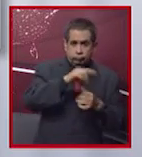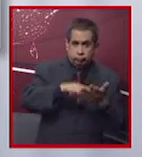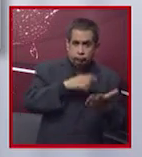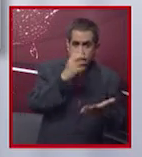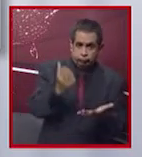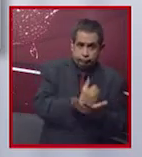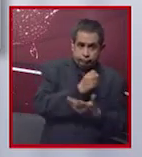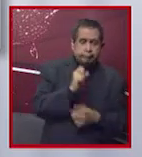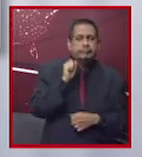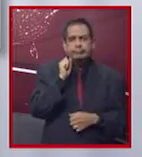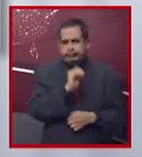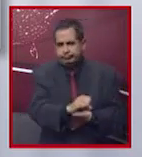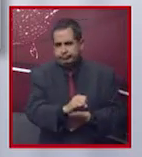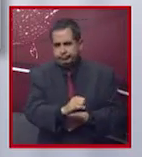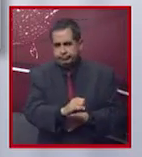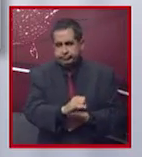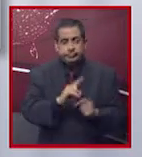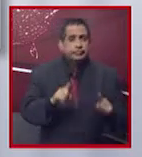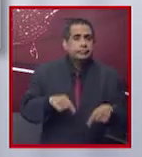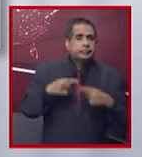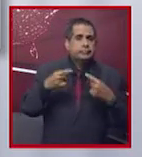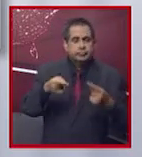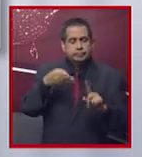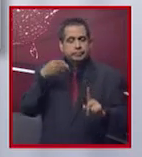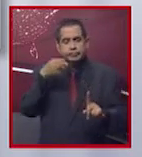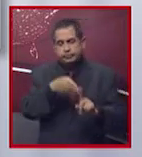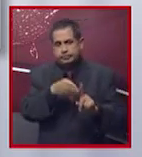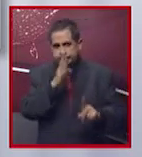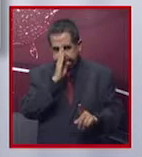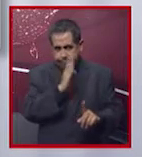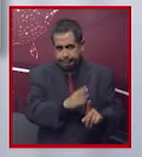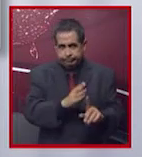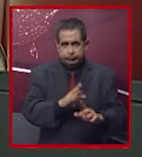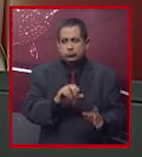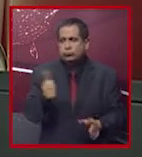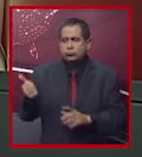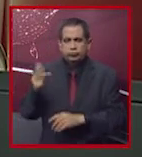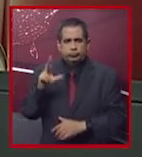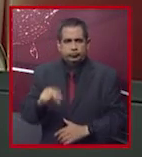es decir, los legisladores que fueron votados de manera directa.